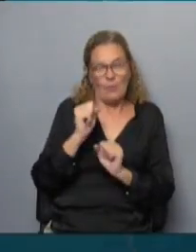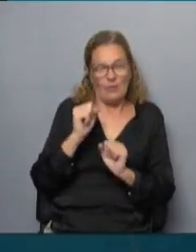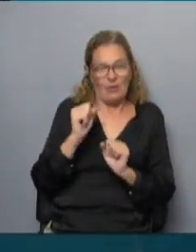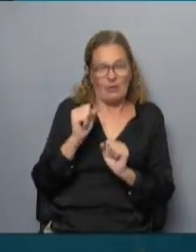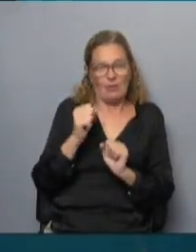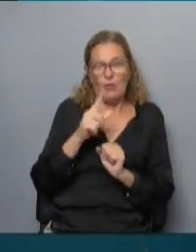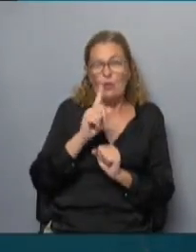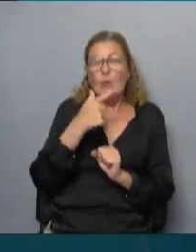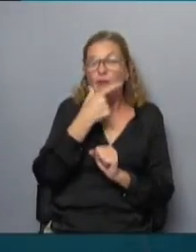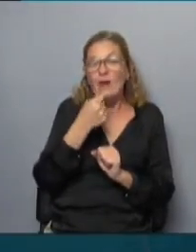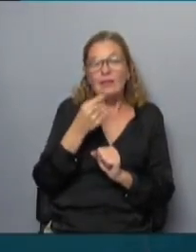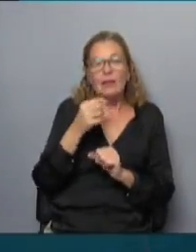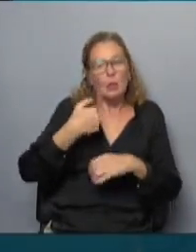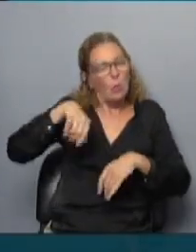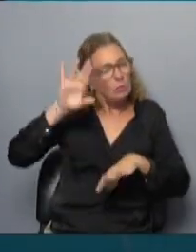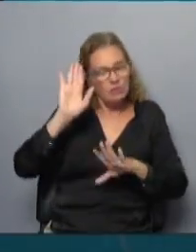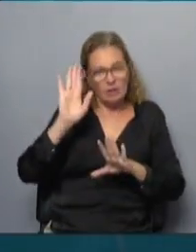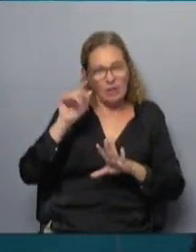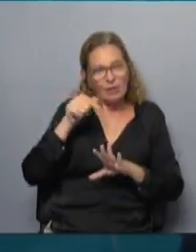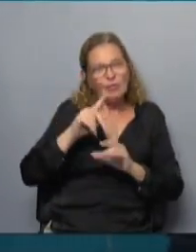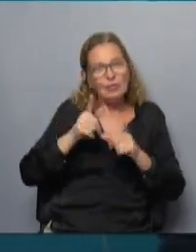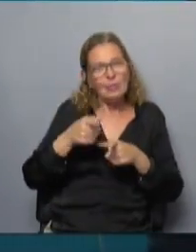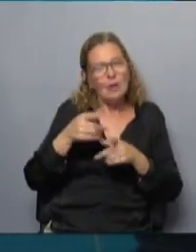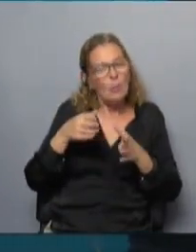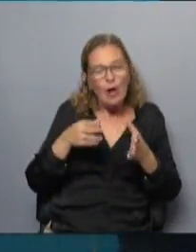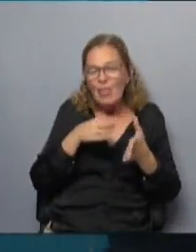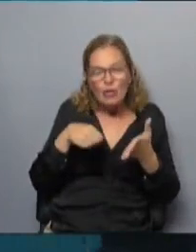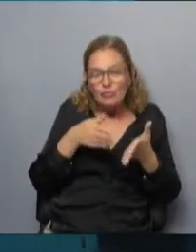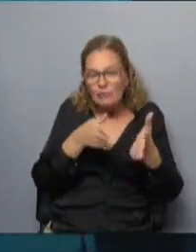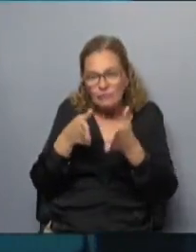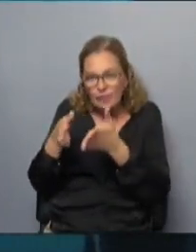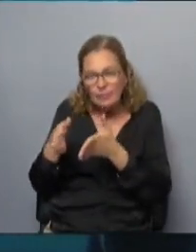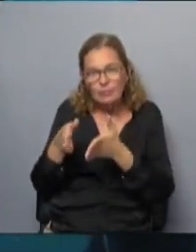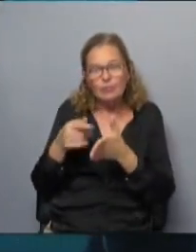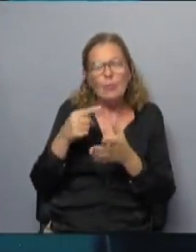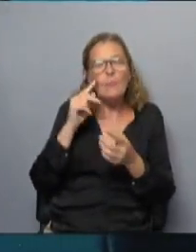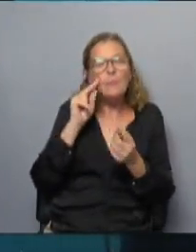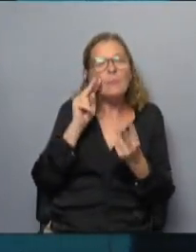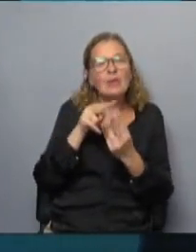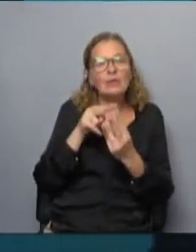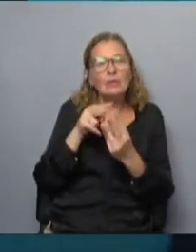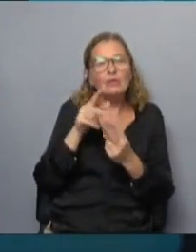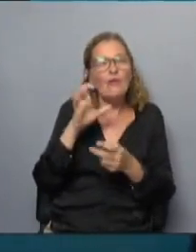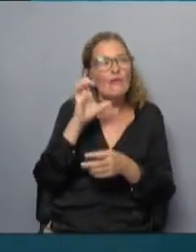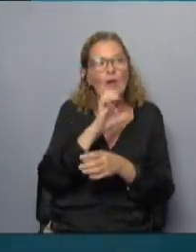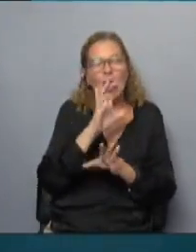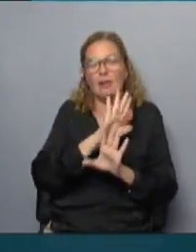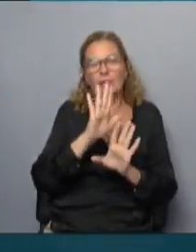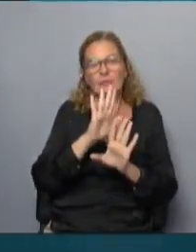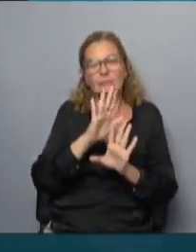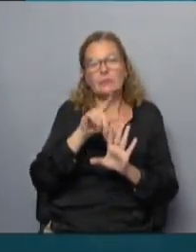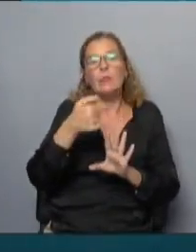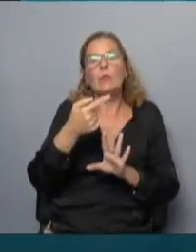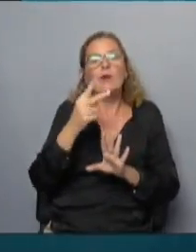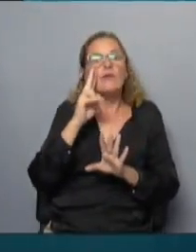que no es fácil no importa pero eso también tiene que ver con el rumbo y yo me fijo algo eso no lo puedo violar después veré